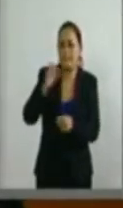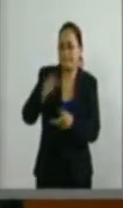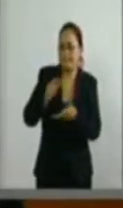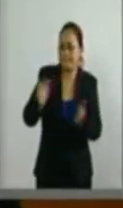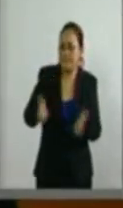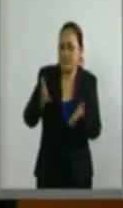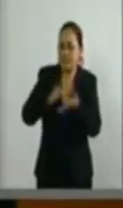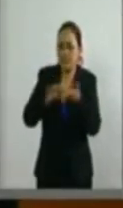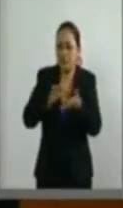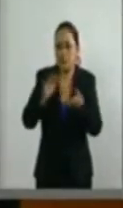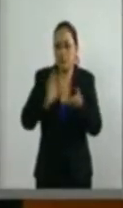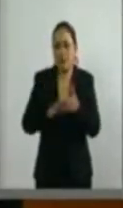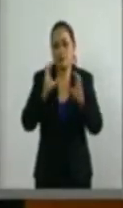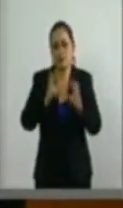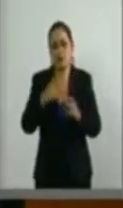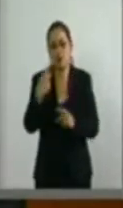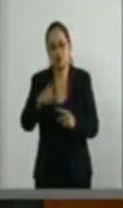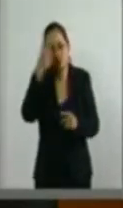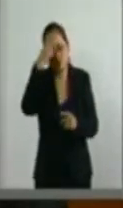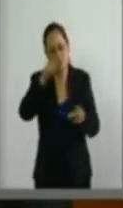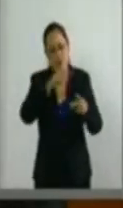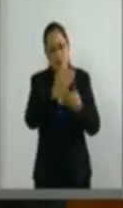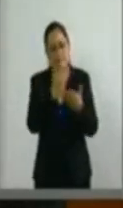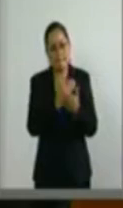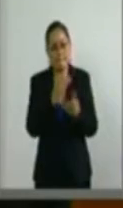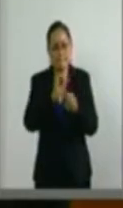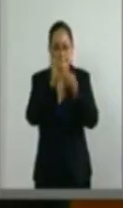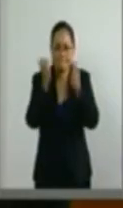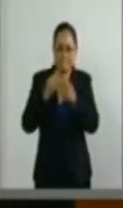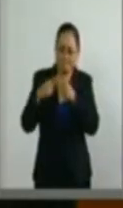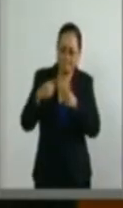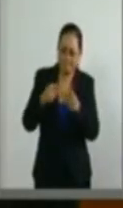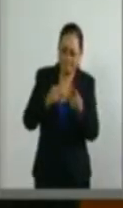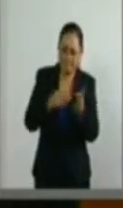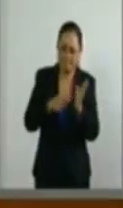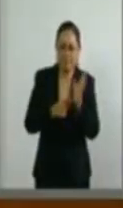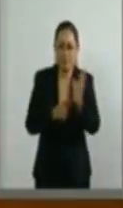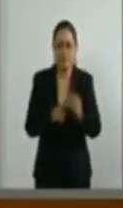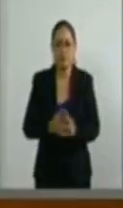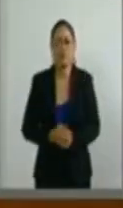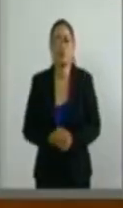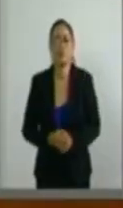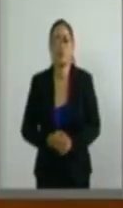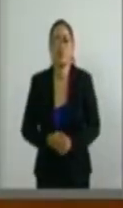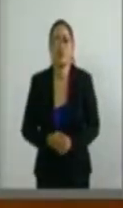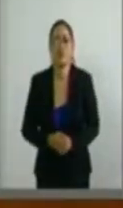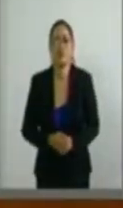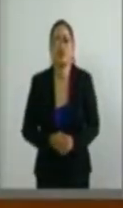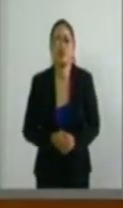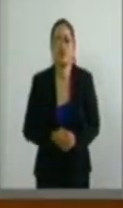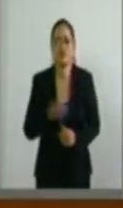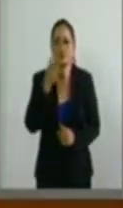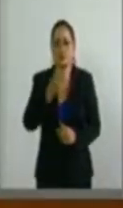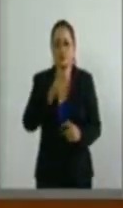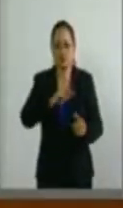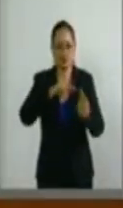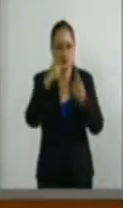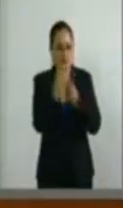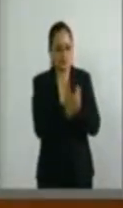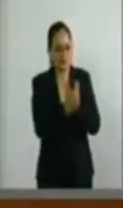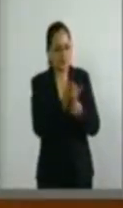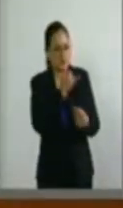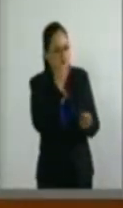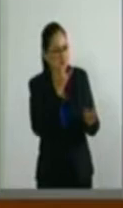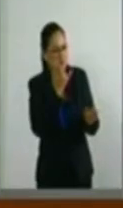la conservación del patrimonio o la promoción de las artes, entre otras actividades. Y no porque esta sea una visión